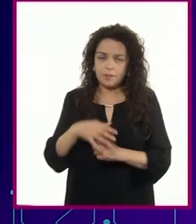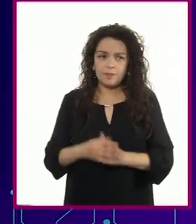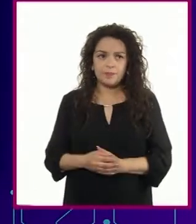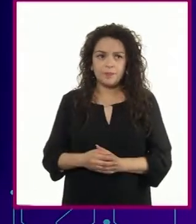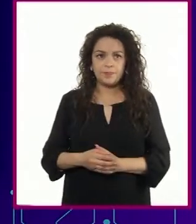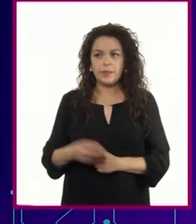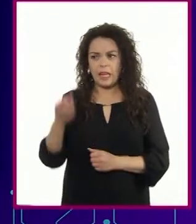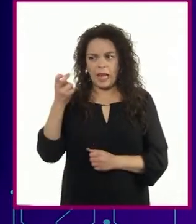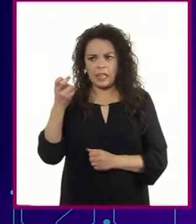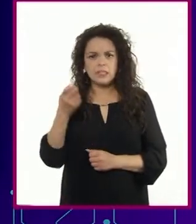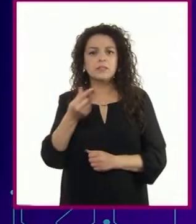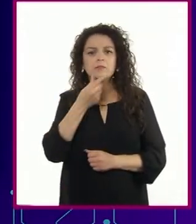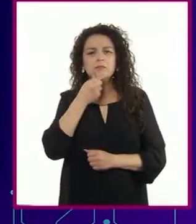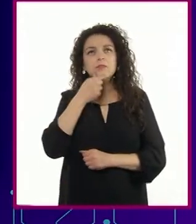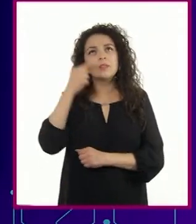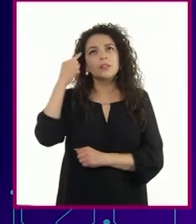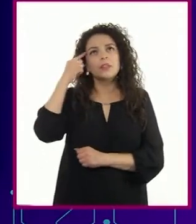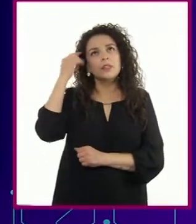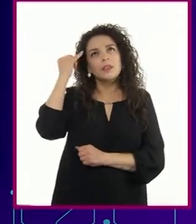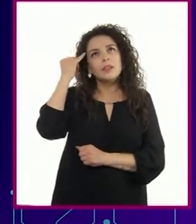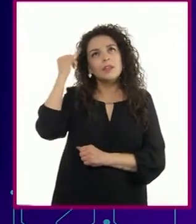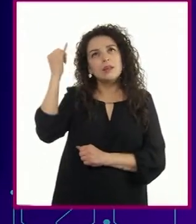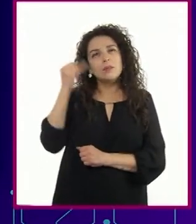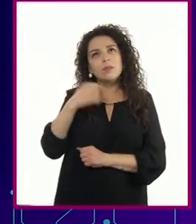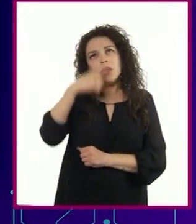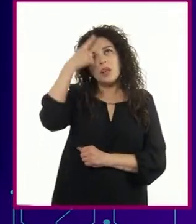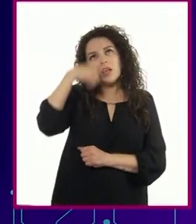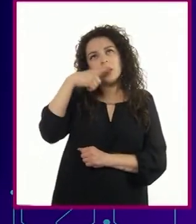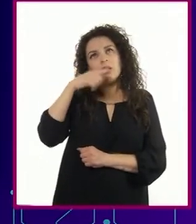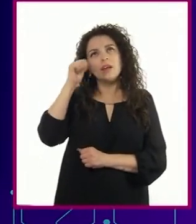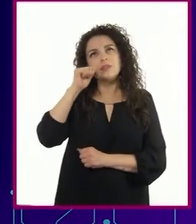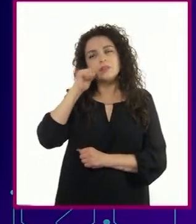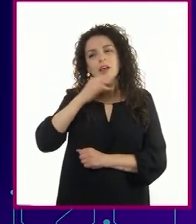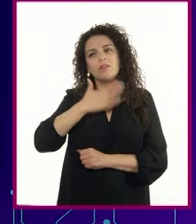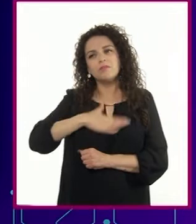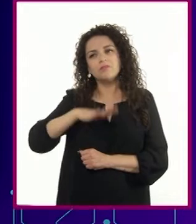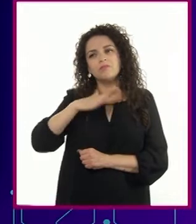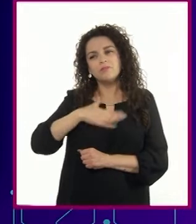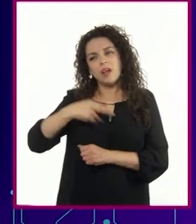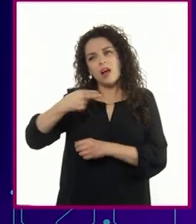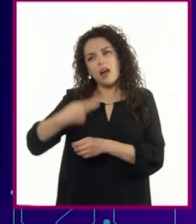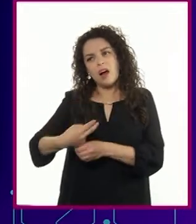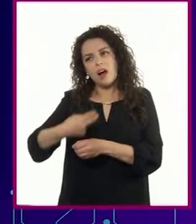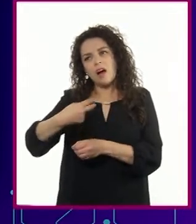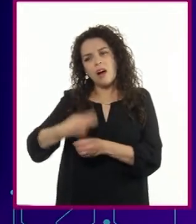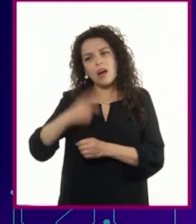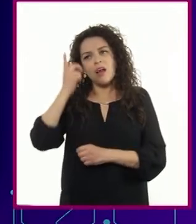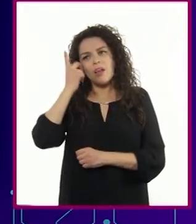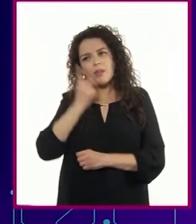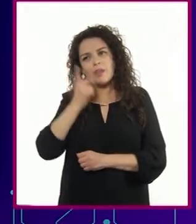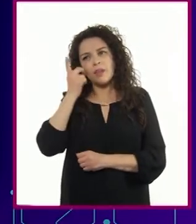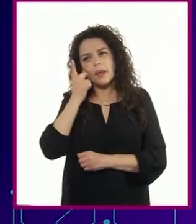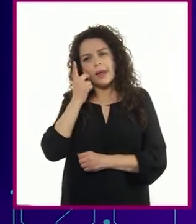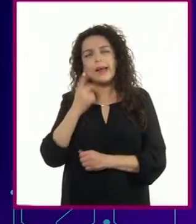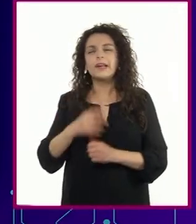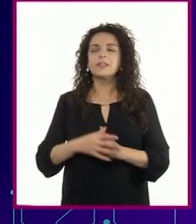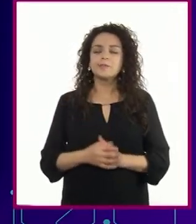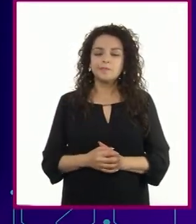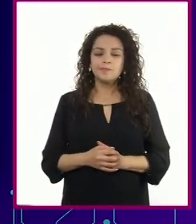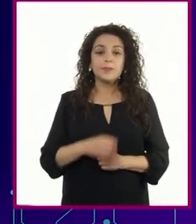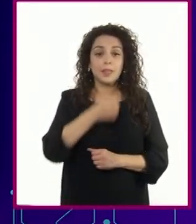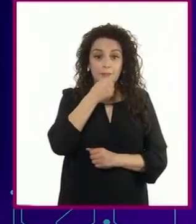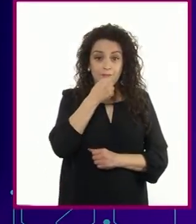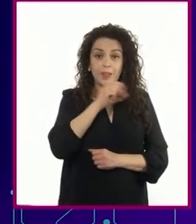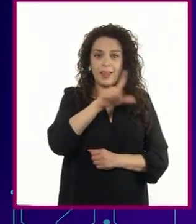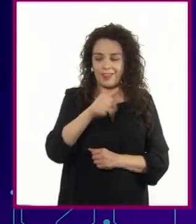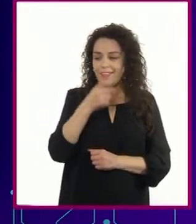se imaginara al elefante durmiéndose cada noche con agotamiento y extenuación. Posteriormente dijo, después de